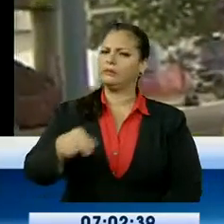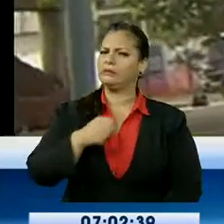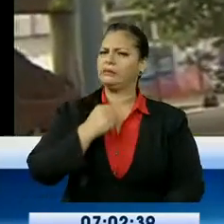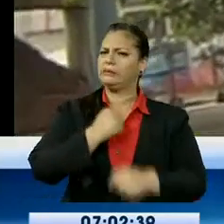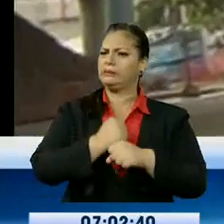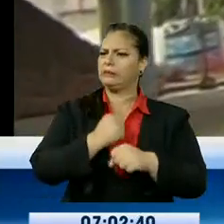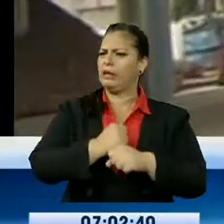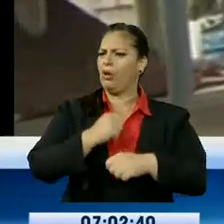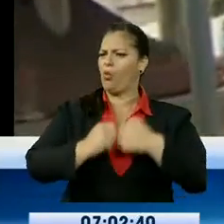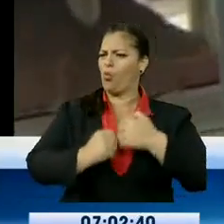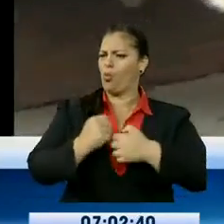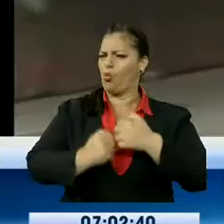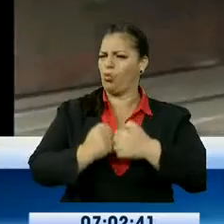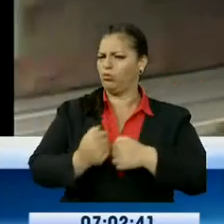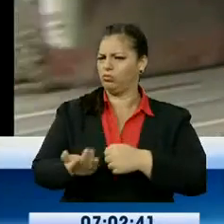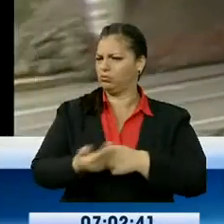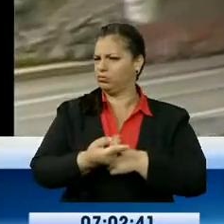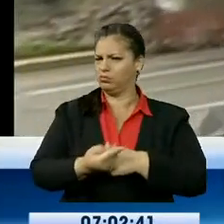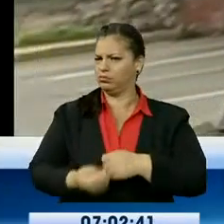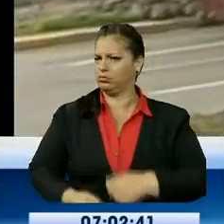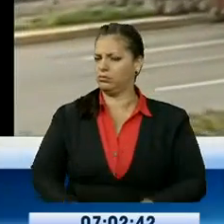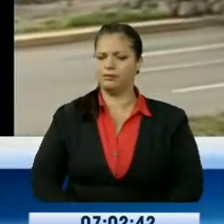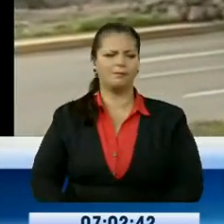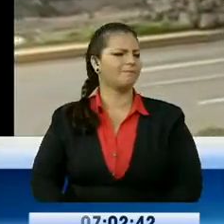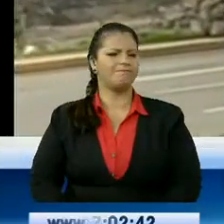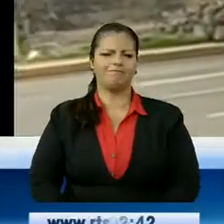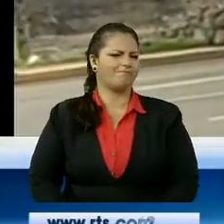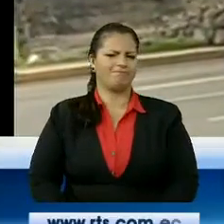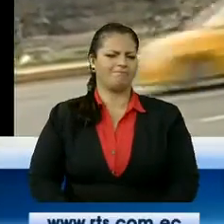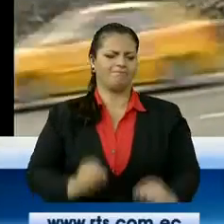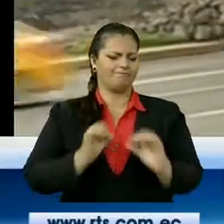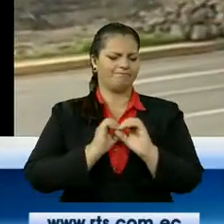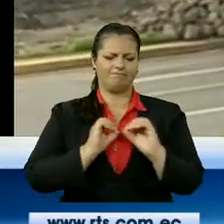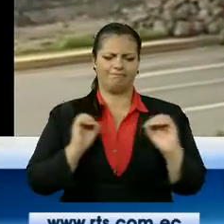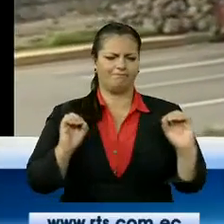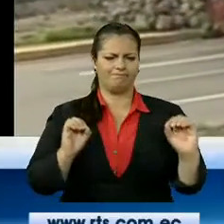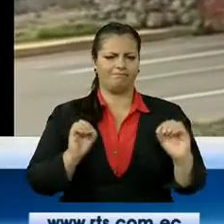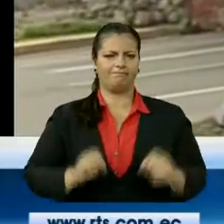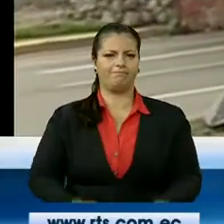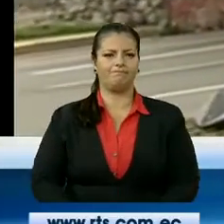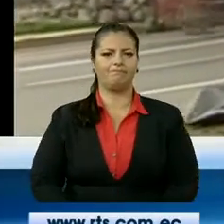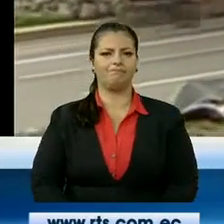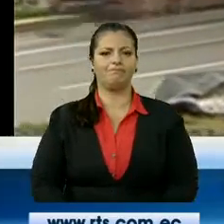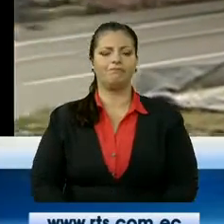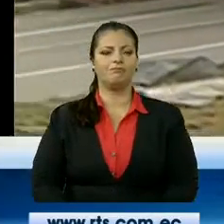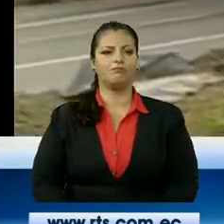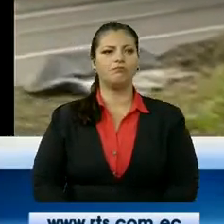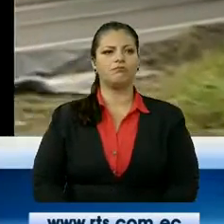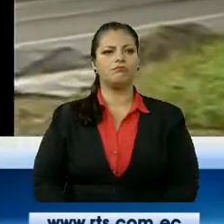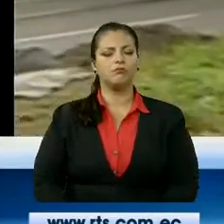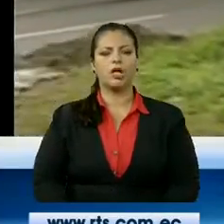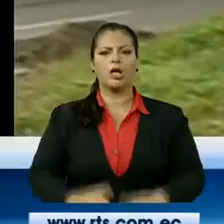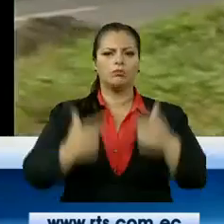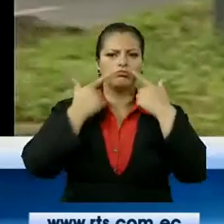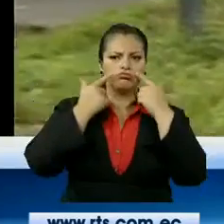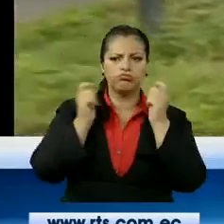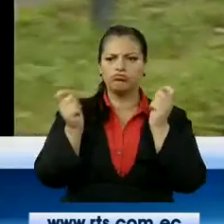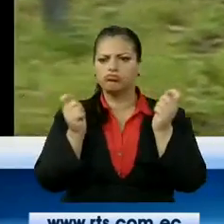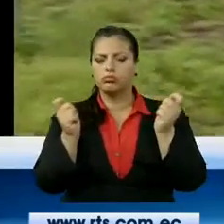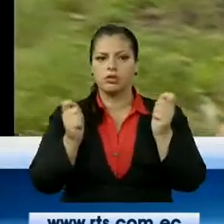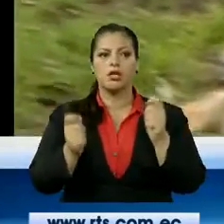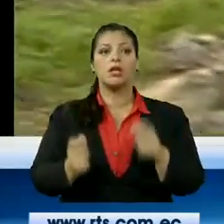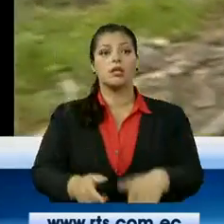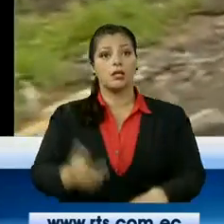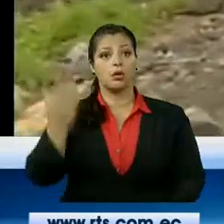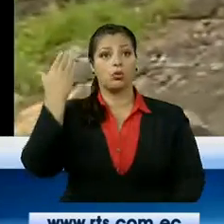los trabajos de demolición? Bueno, realmente no existió ningún contratiempo. Se estuvo todo el tiempo coordinando en conjunto entre la